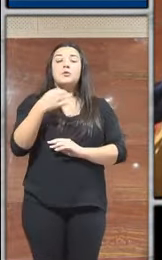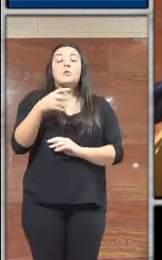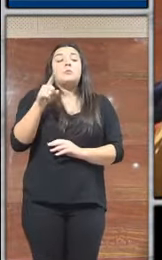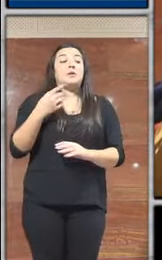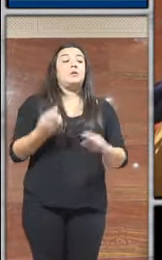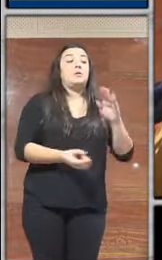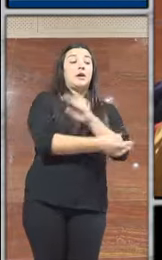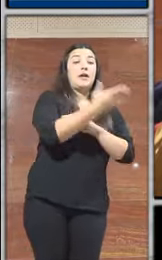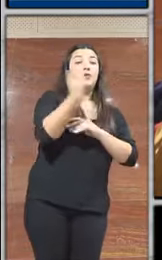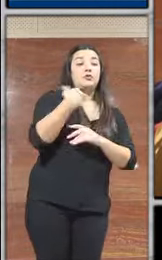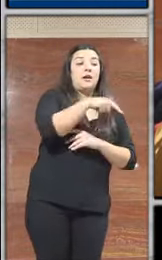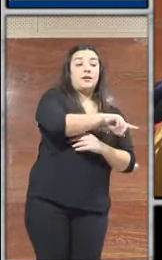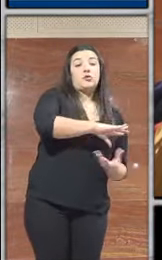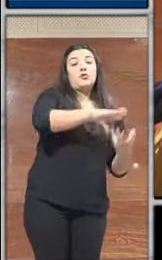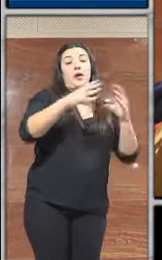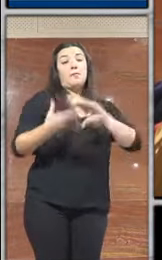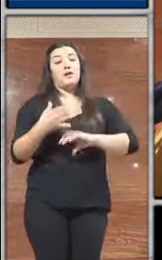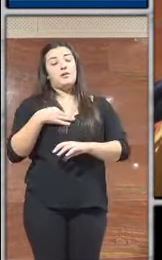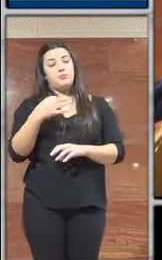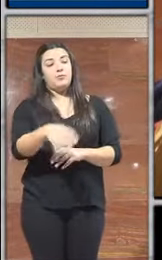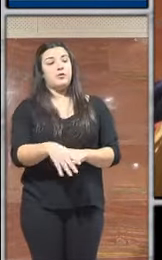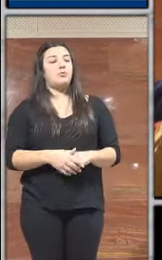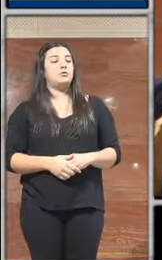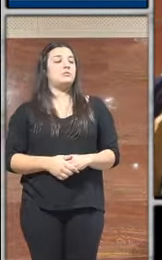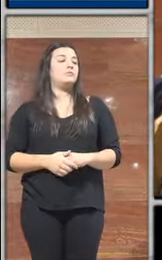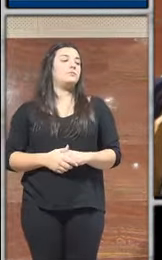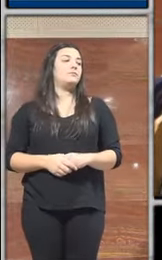también aplicar al campo que estabas comentando tú